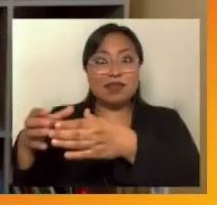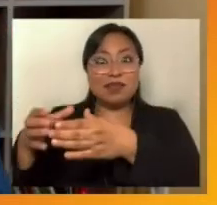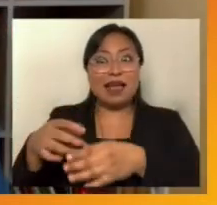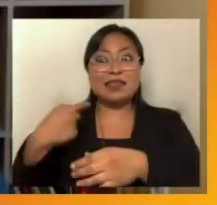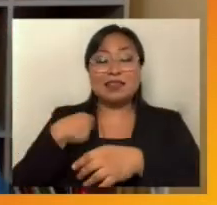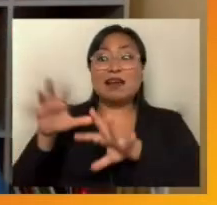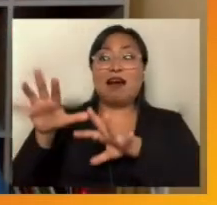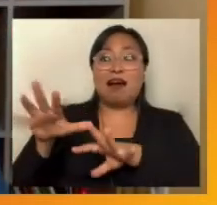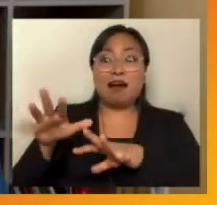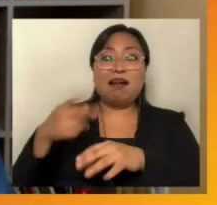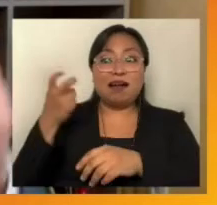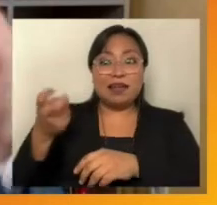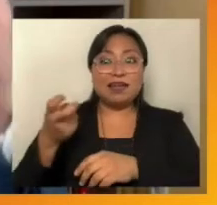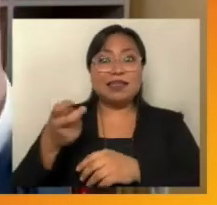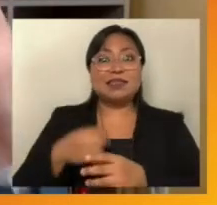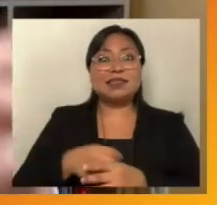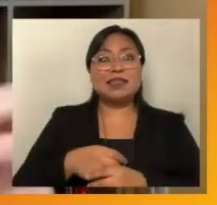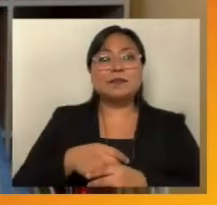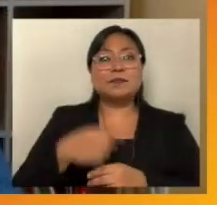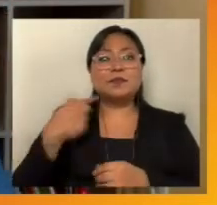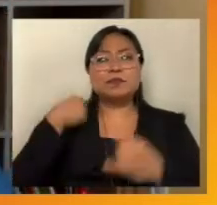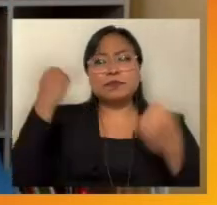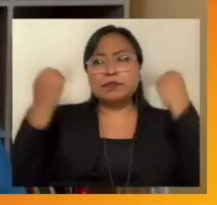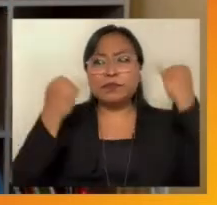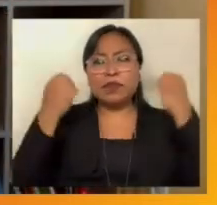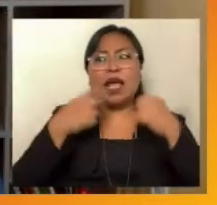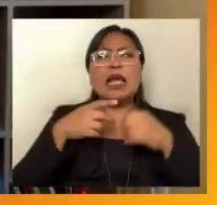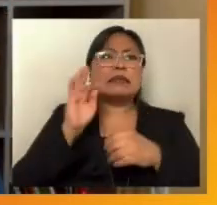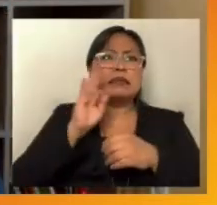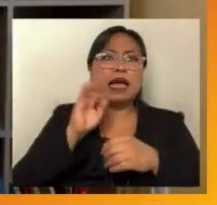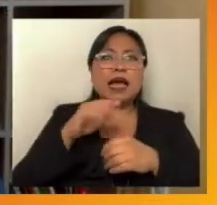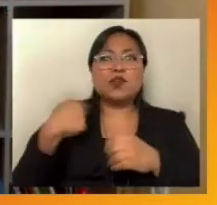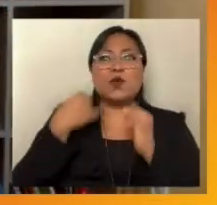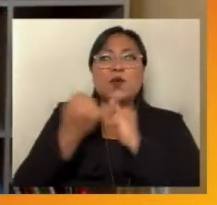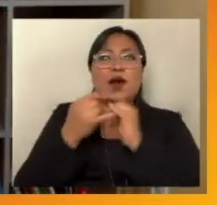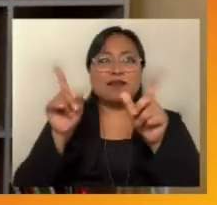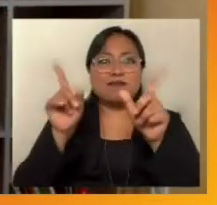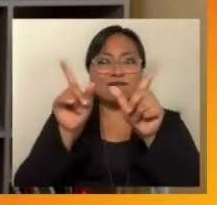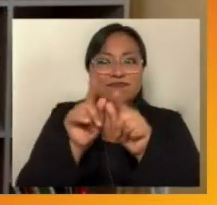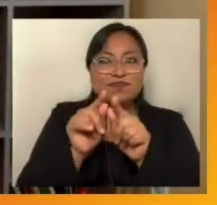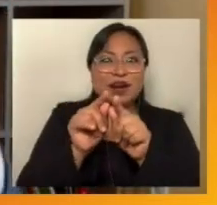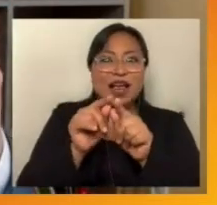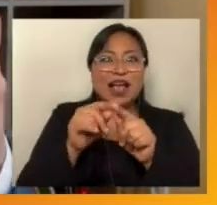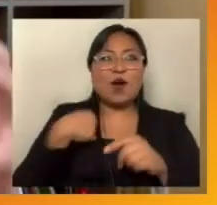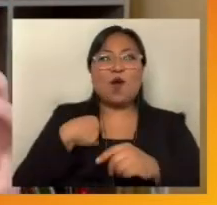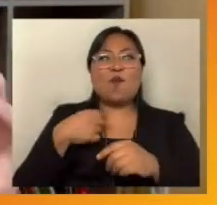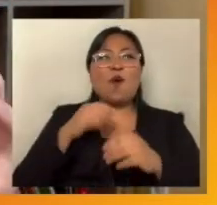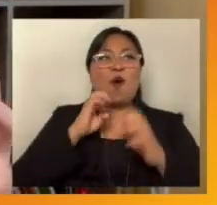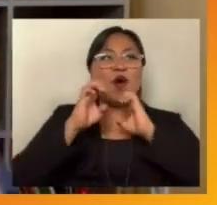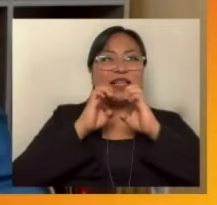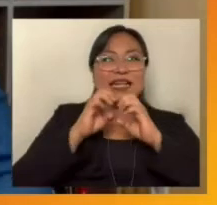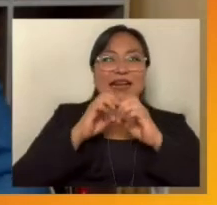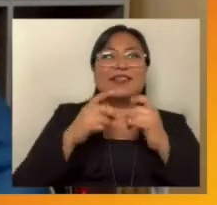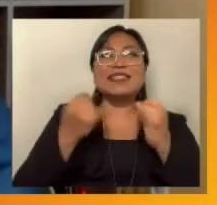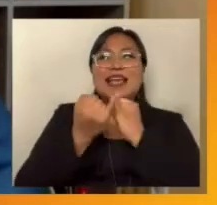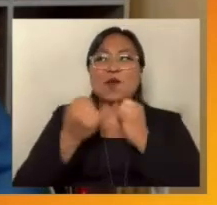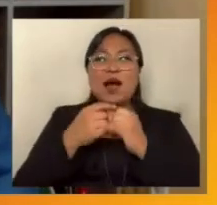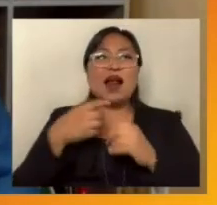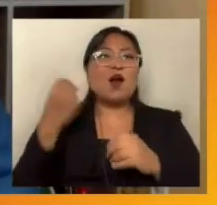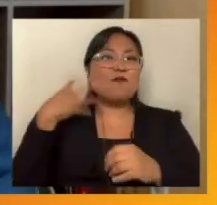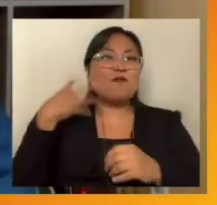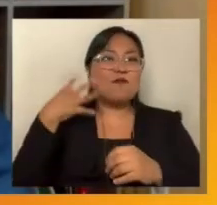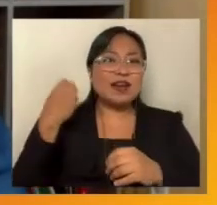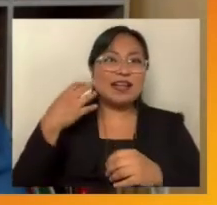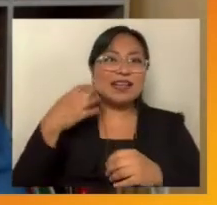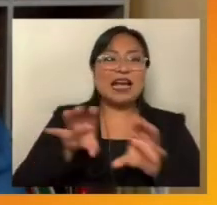cosas distintas. Si estoy haciendo un evento, un resumen con lo que han dicho los ponentes. Ya tienes contenido de descubrimiento distinto del